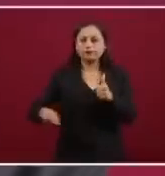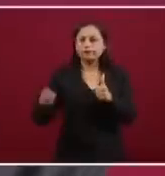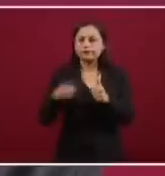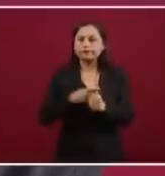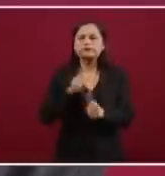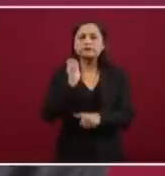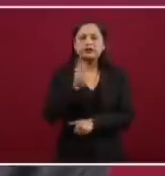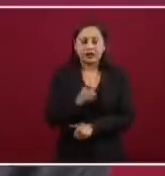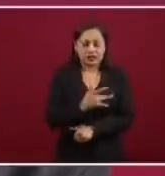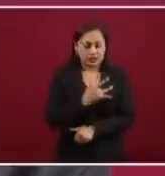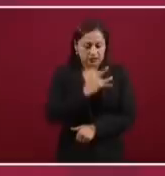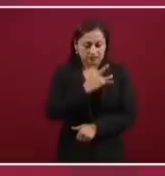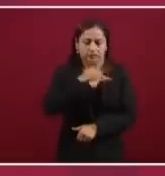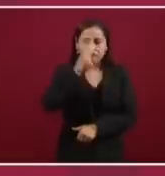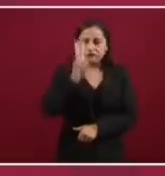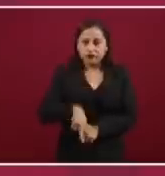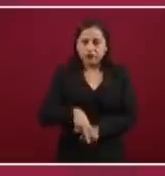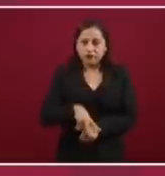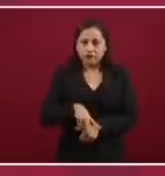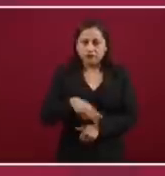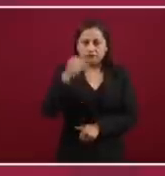de convicciones.